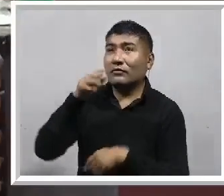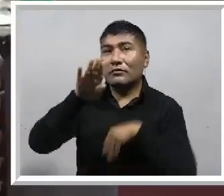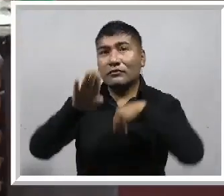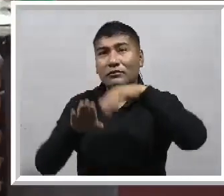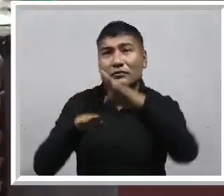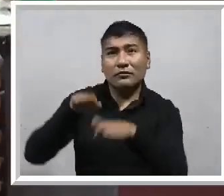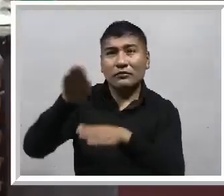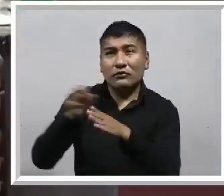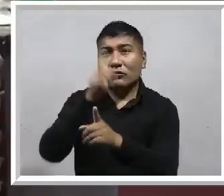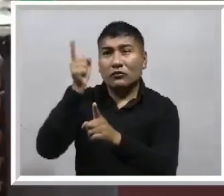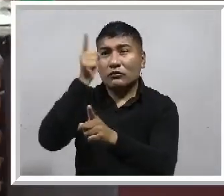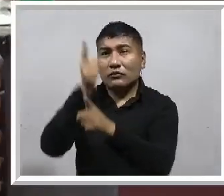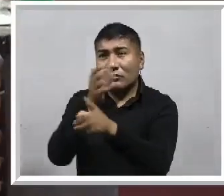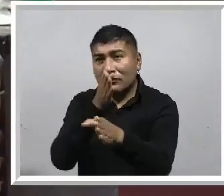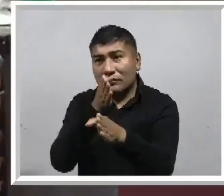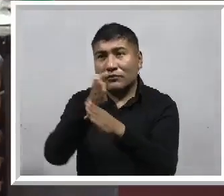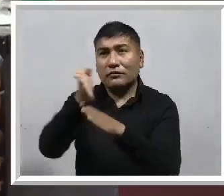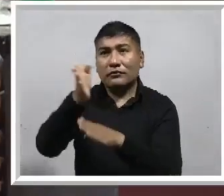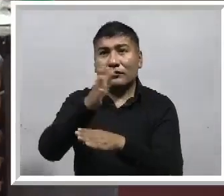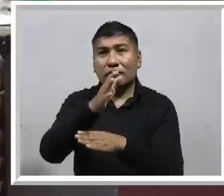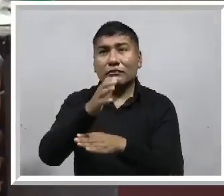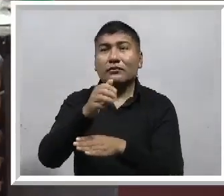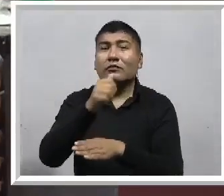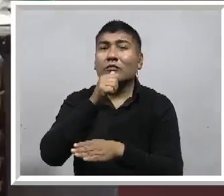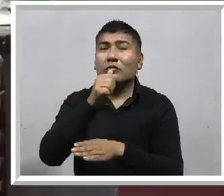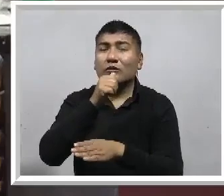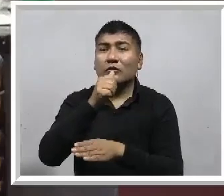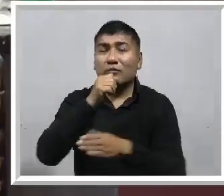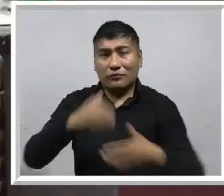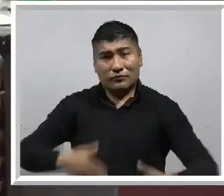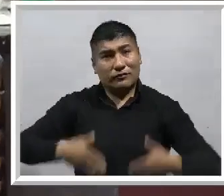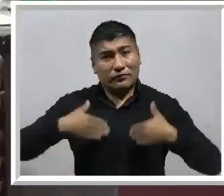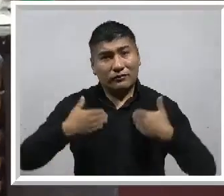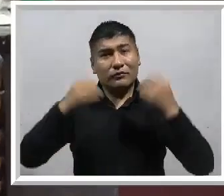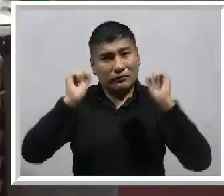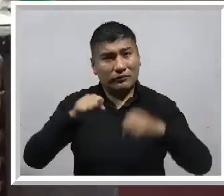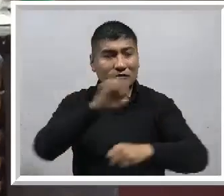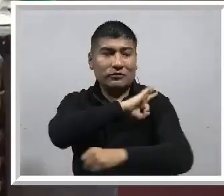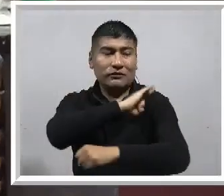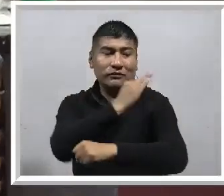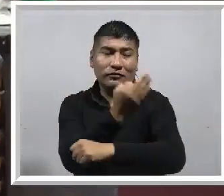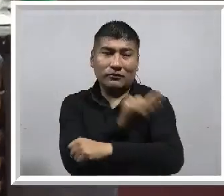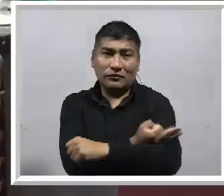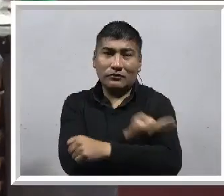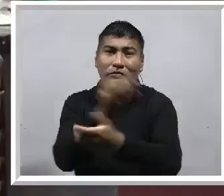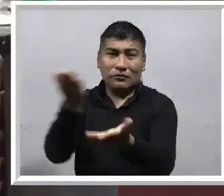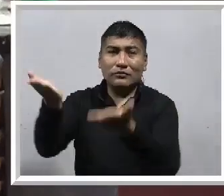aguas puedan venir puedan fortalecer